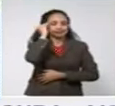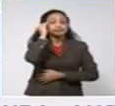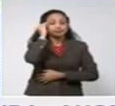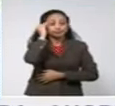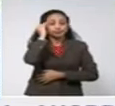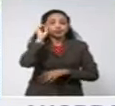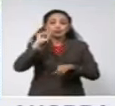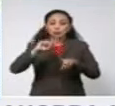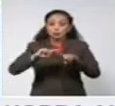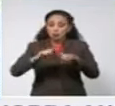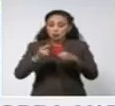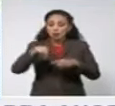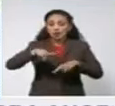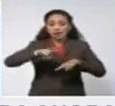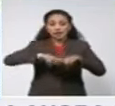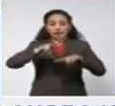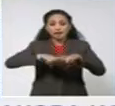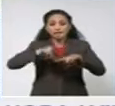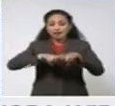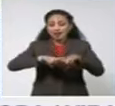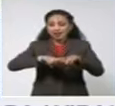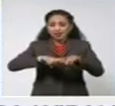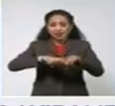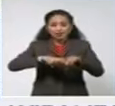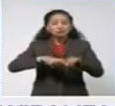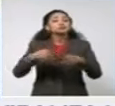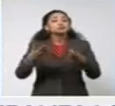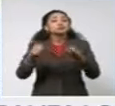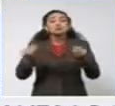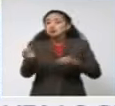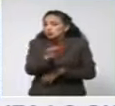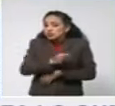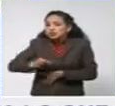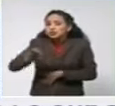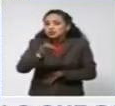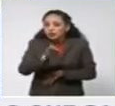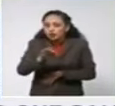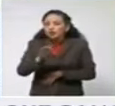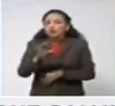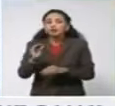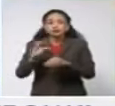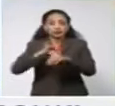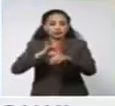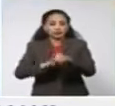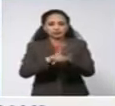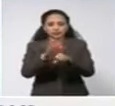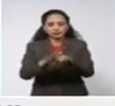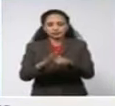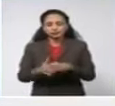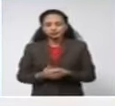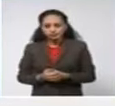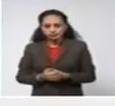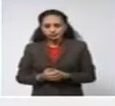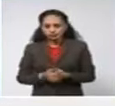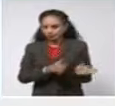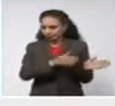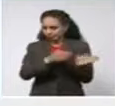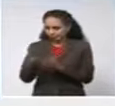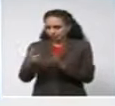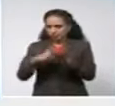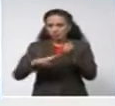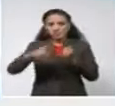transmisión y una dispersión que es importante. Gracias, Lidia. De Santi Espíritu,